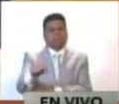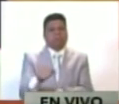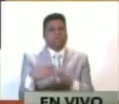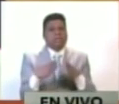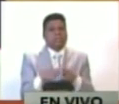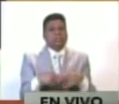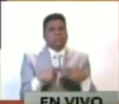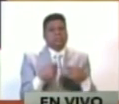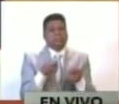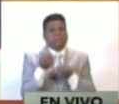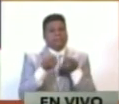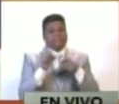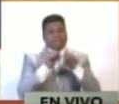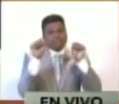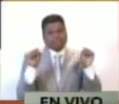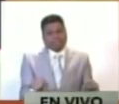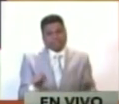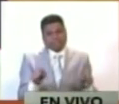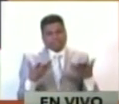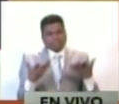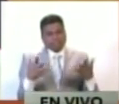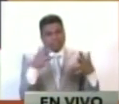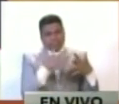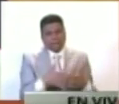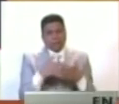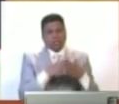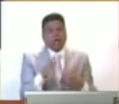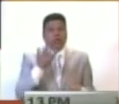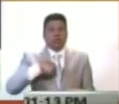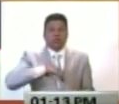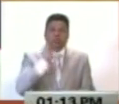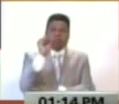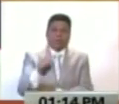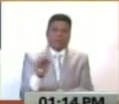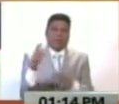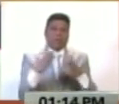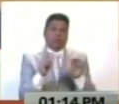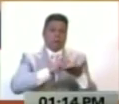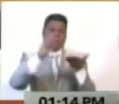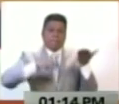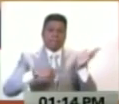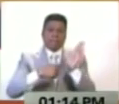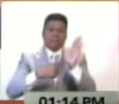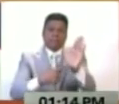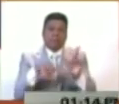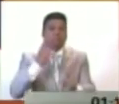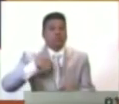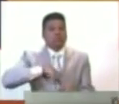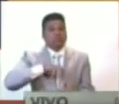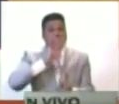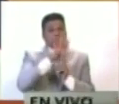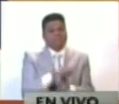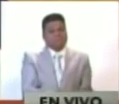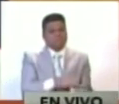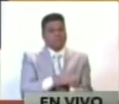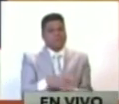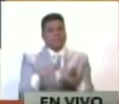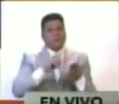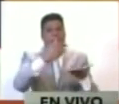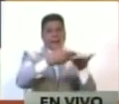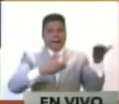regulaciones del sistema multilateral. Estamos sometidos a tratados internacionales. Estamos sometidos a la Carta de las Naciones